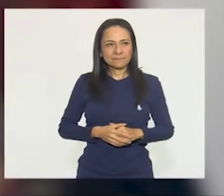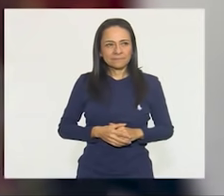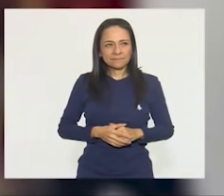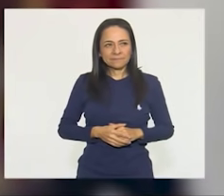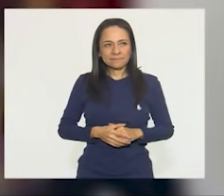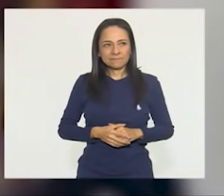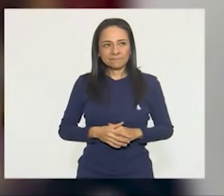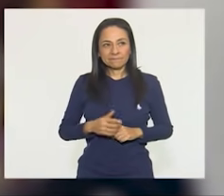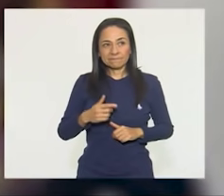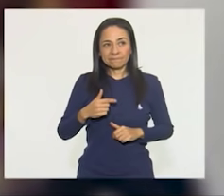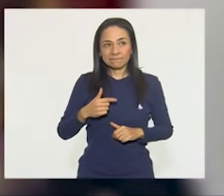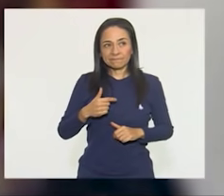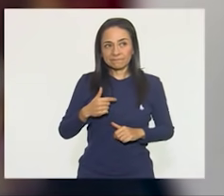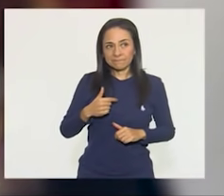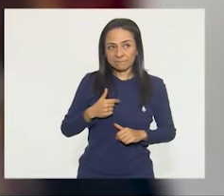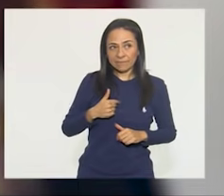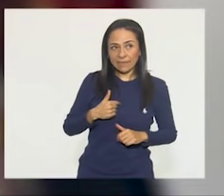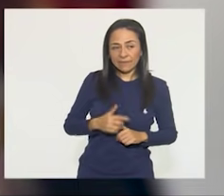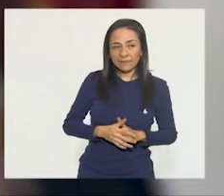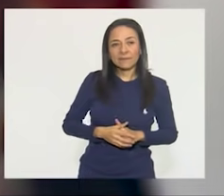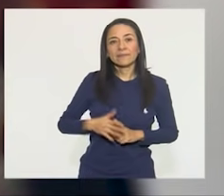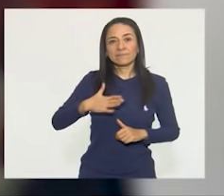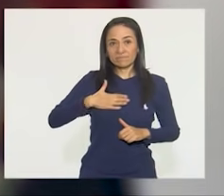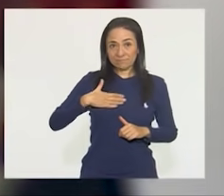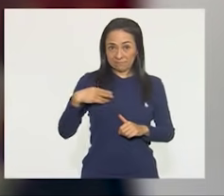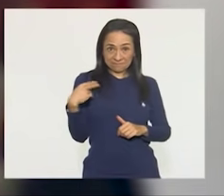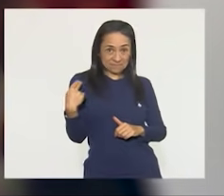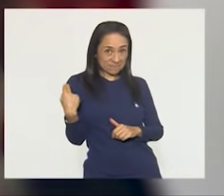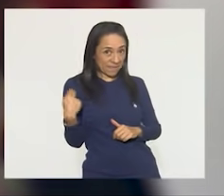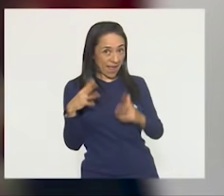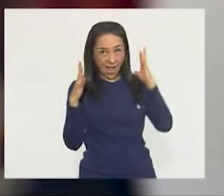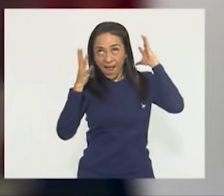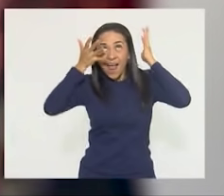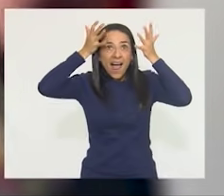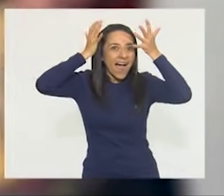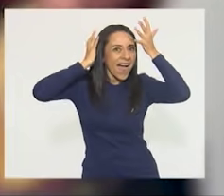Yo me lavo la cabeza.